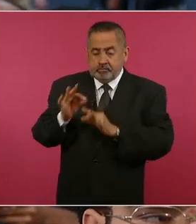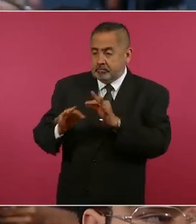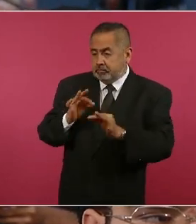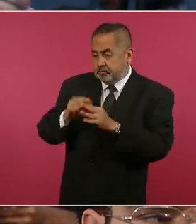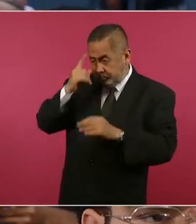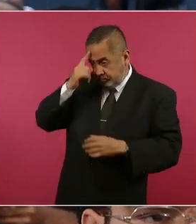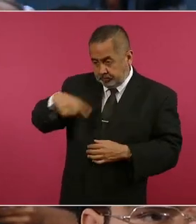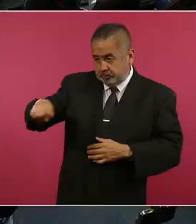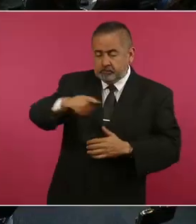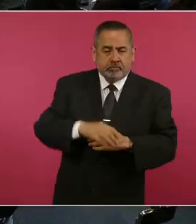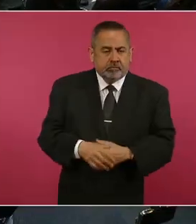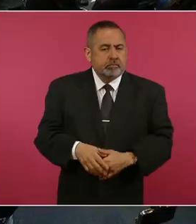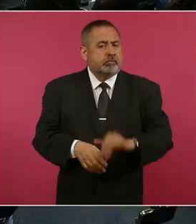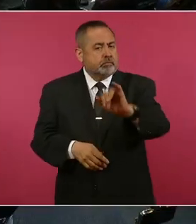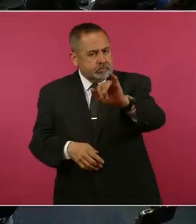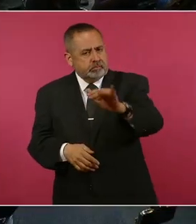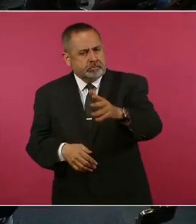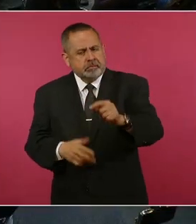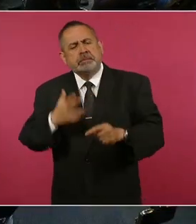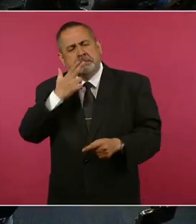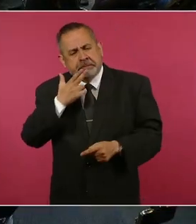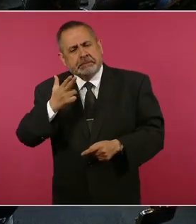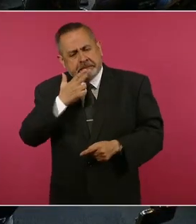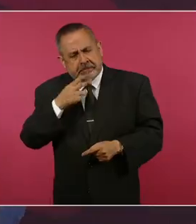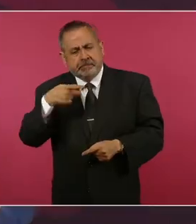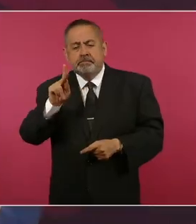los trabajadores. Es un avance, pero de todas maneras